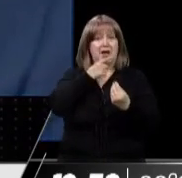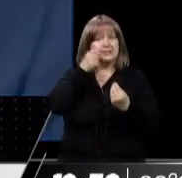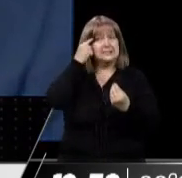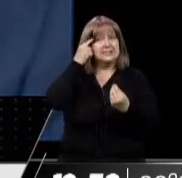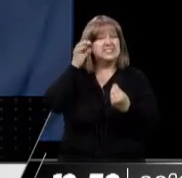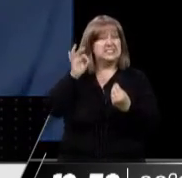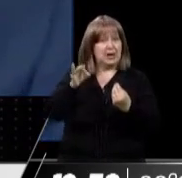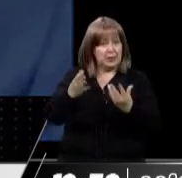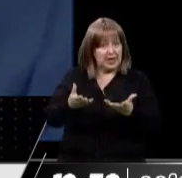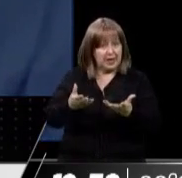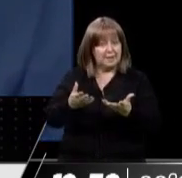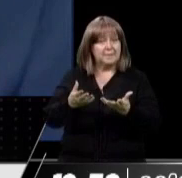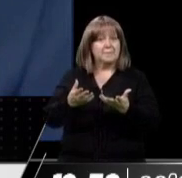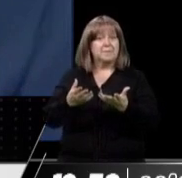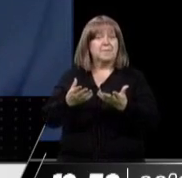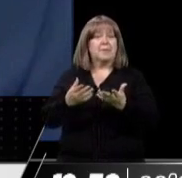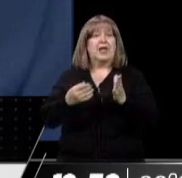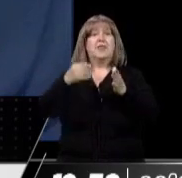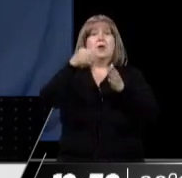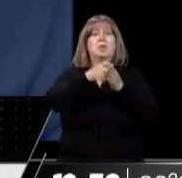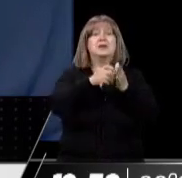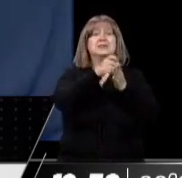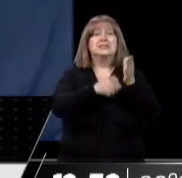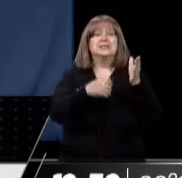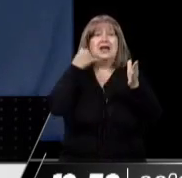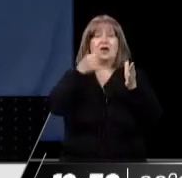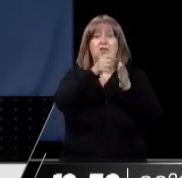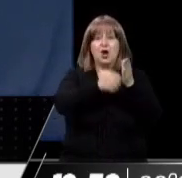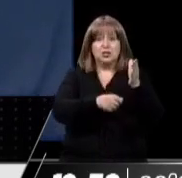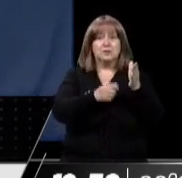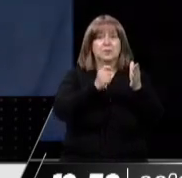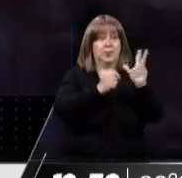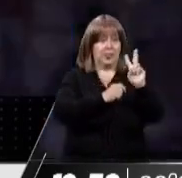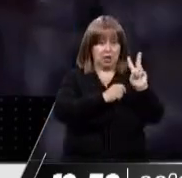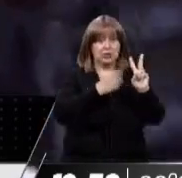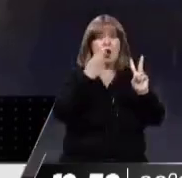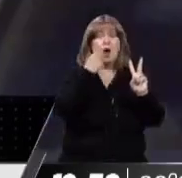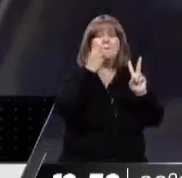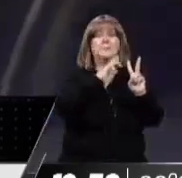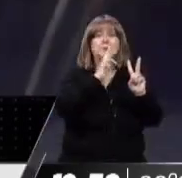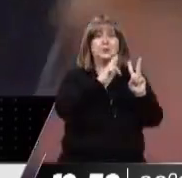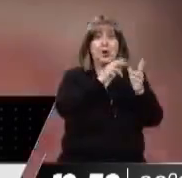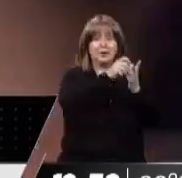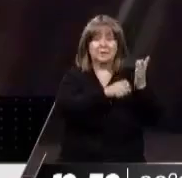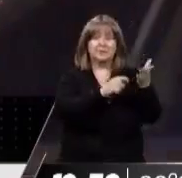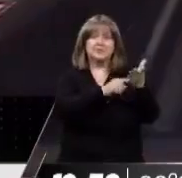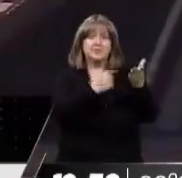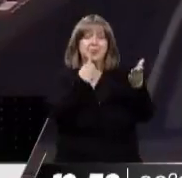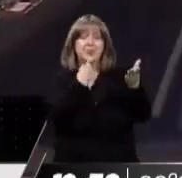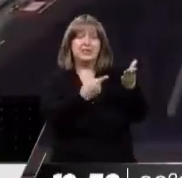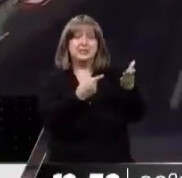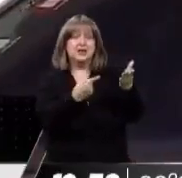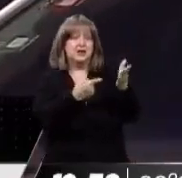conocieron las conversaciones de los inculpados y hablaban del